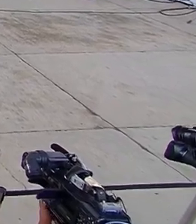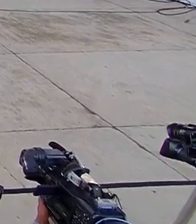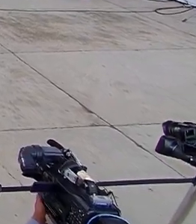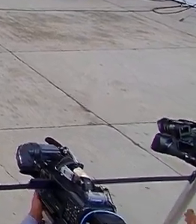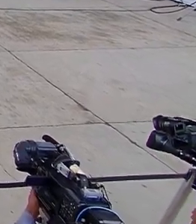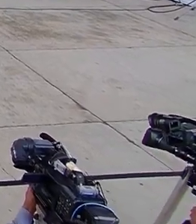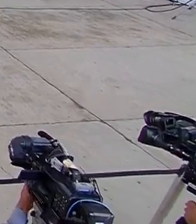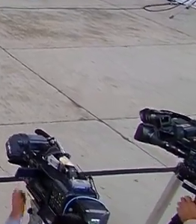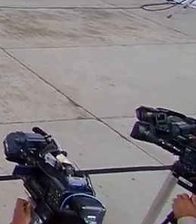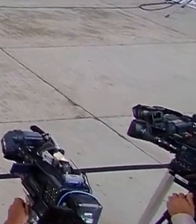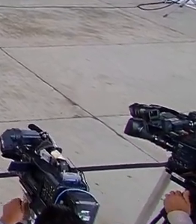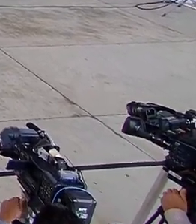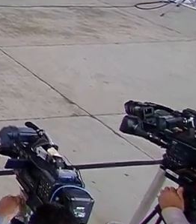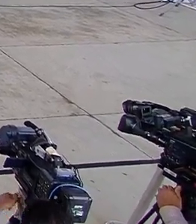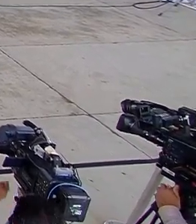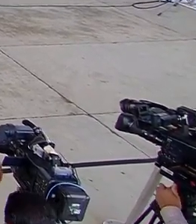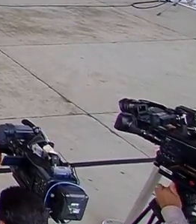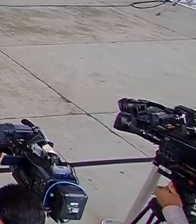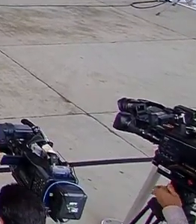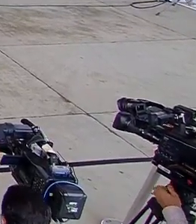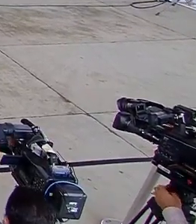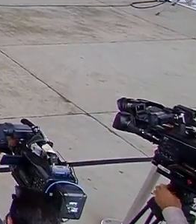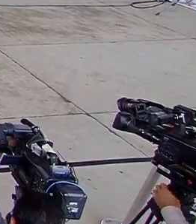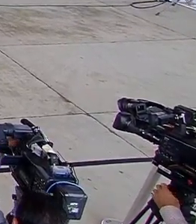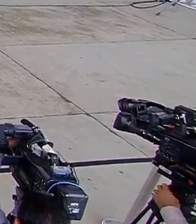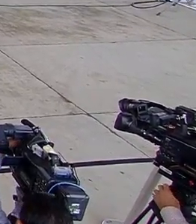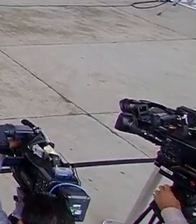días. Ánimo. Ánimo.